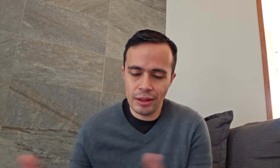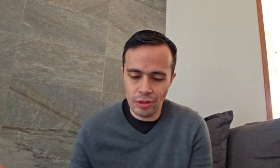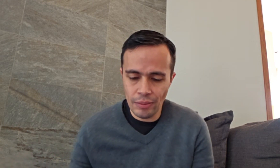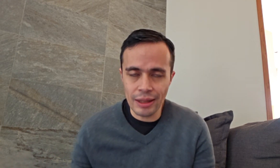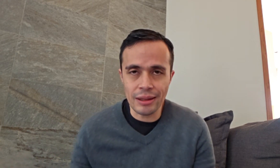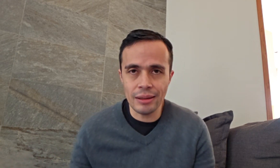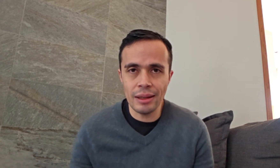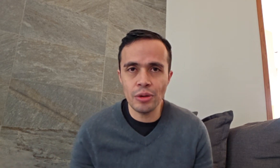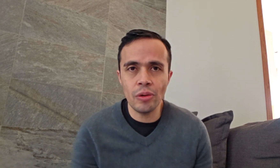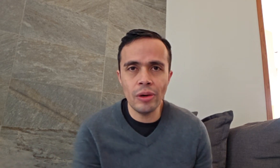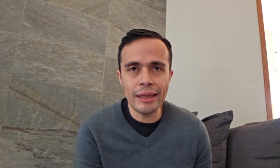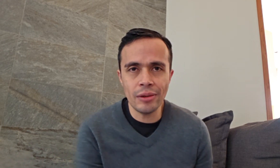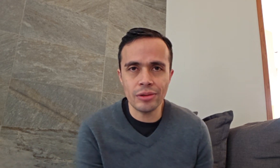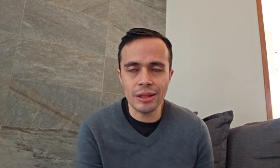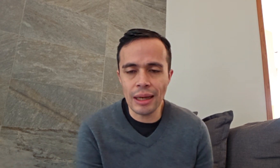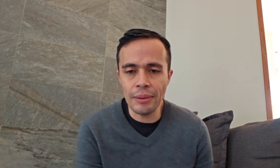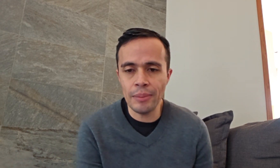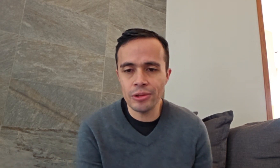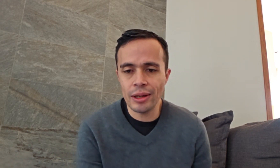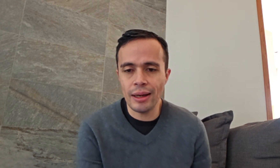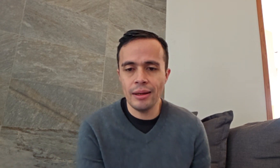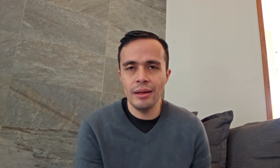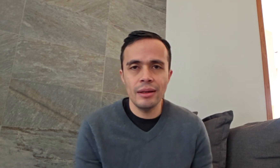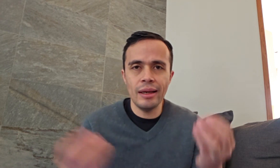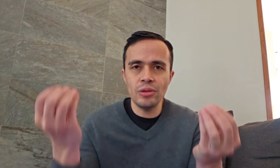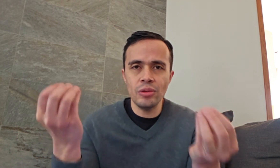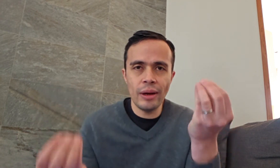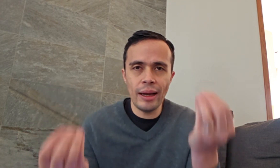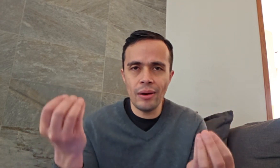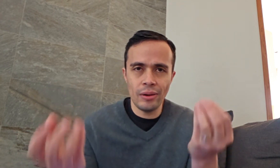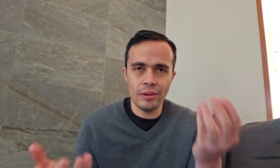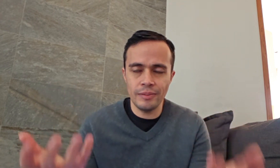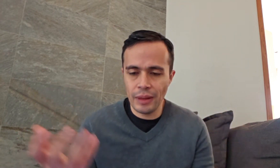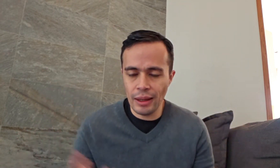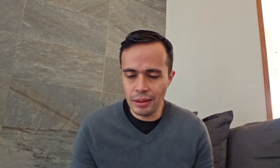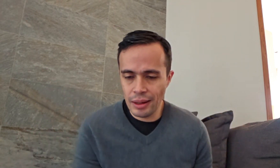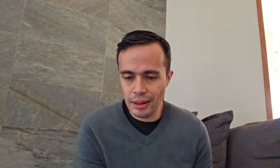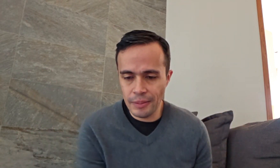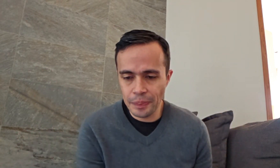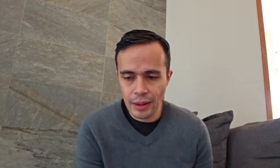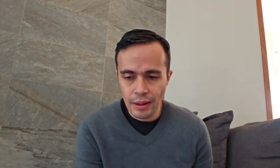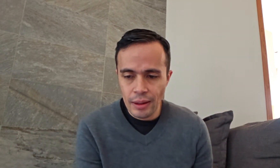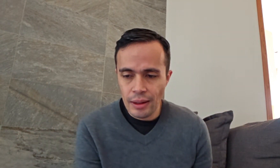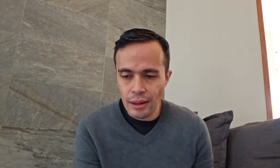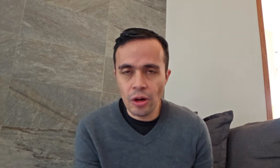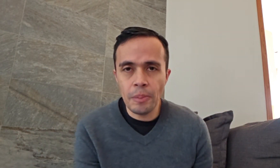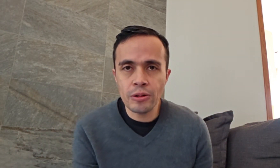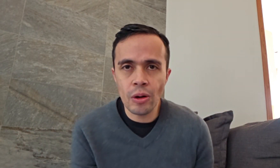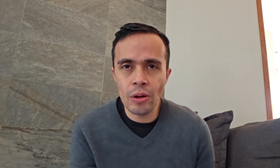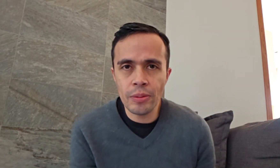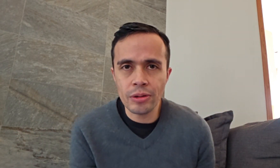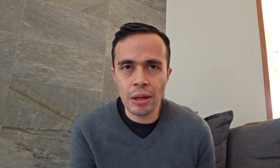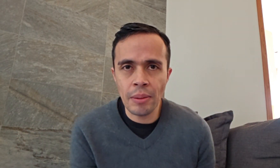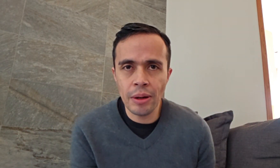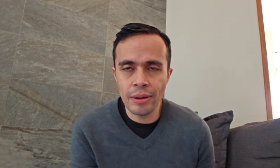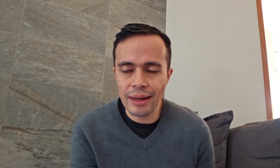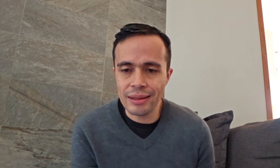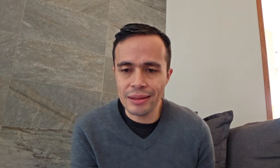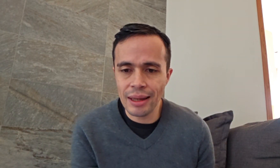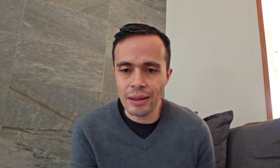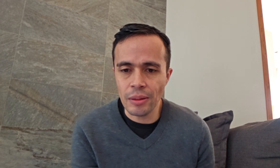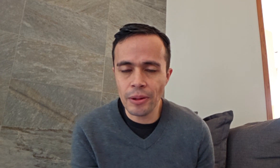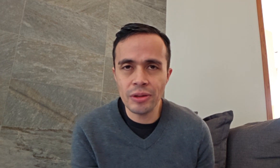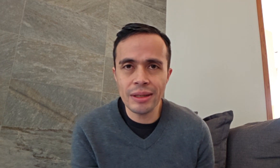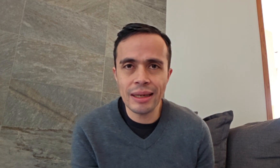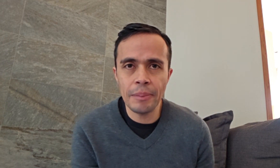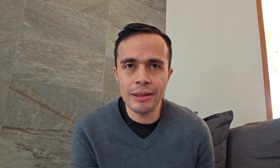defender porque son bastante truculentos y sabemos que es un duelo entre grupos corruptos en Nuevo León el que se